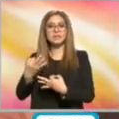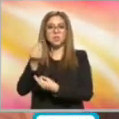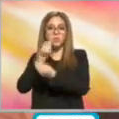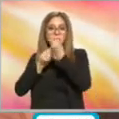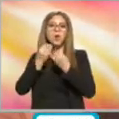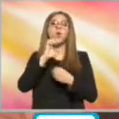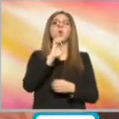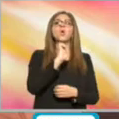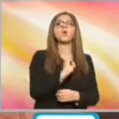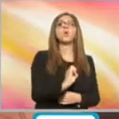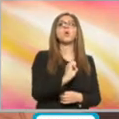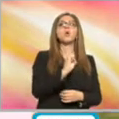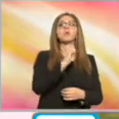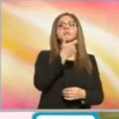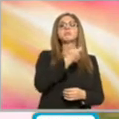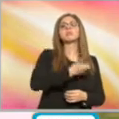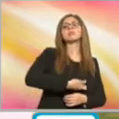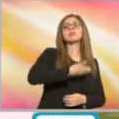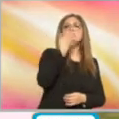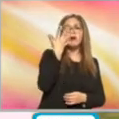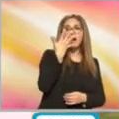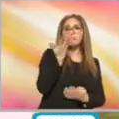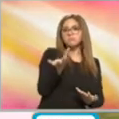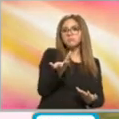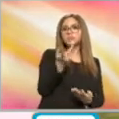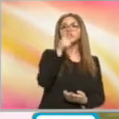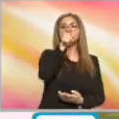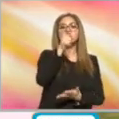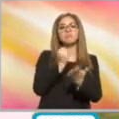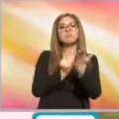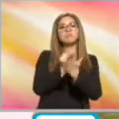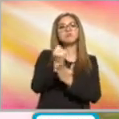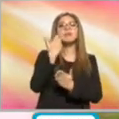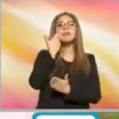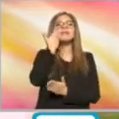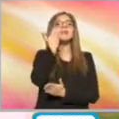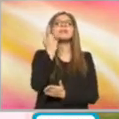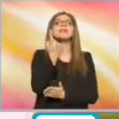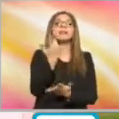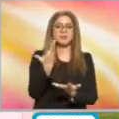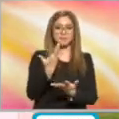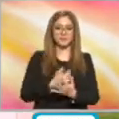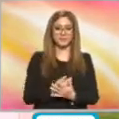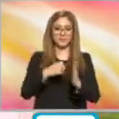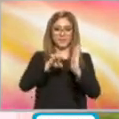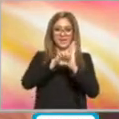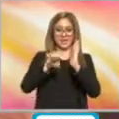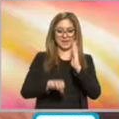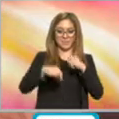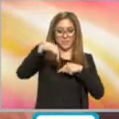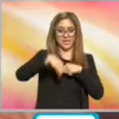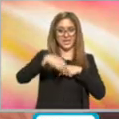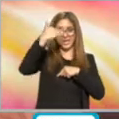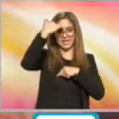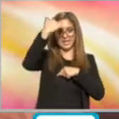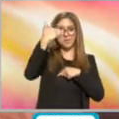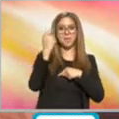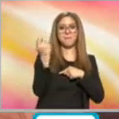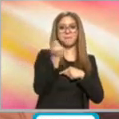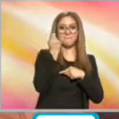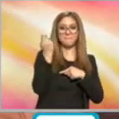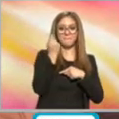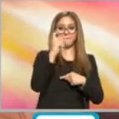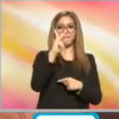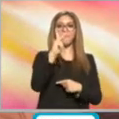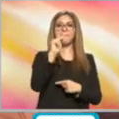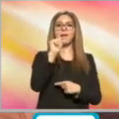queremos, no? ¿A dónde queremos llegar con nuestros productos? Ahorita la Pascua, que se regalan los huevitos de Pascua de